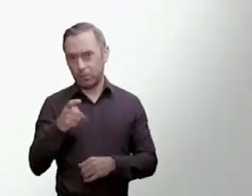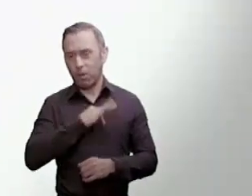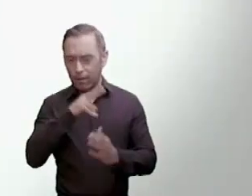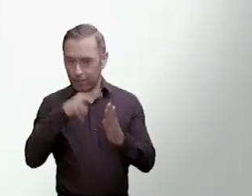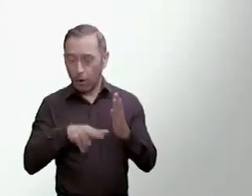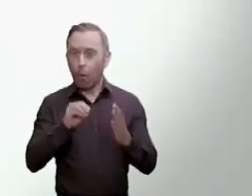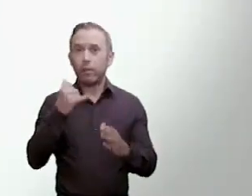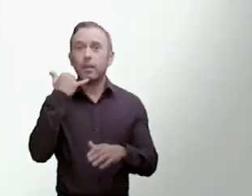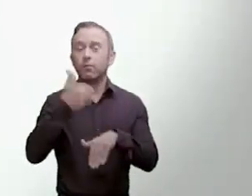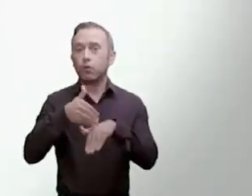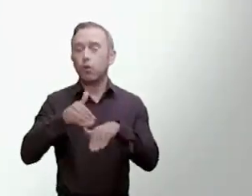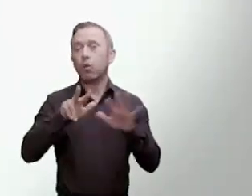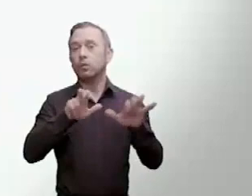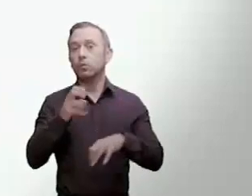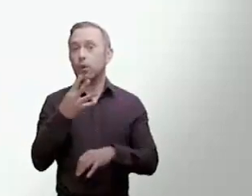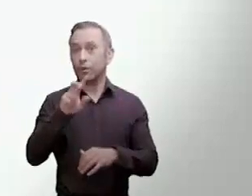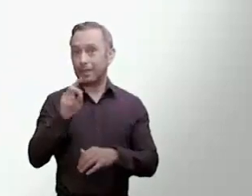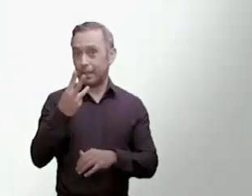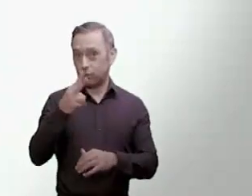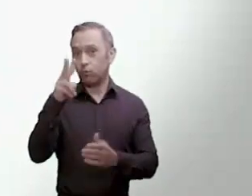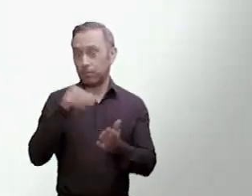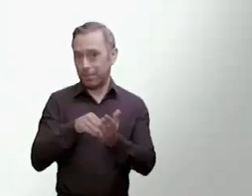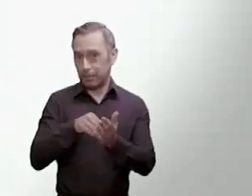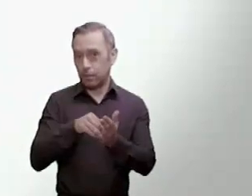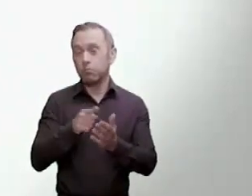Inetel 804-33-2000.